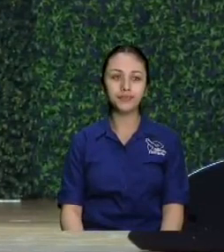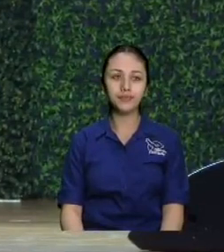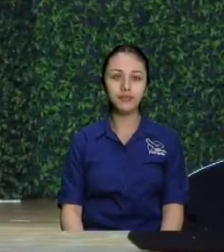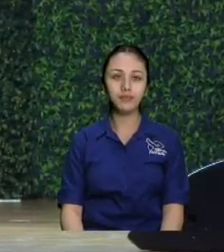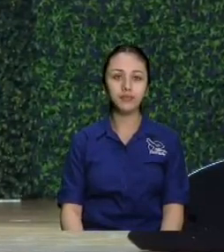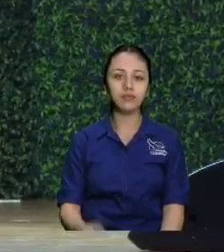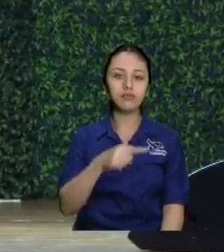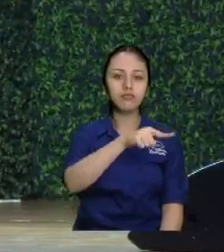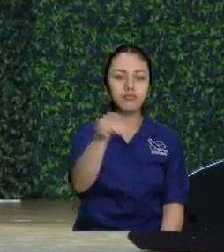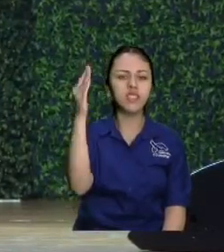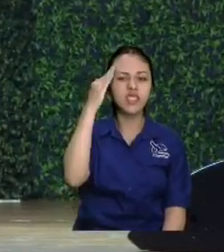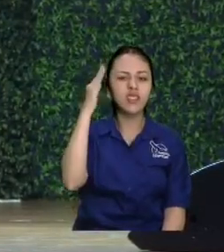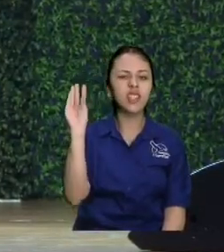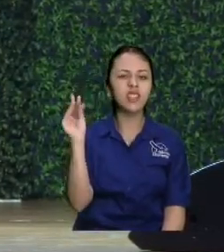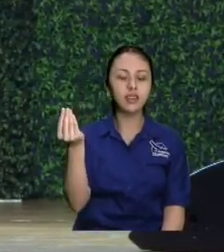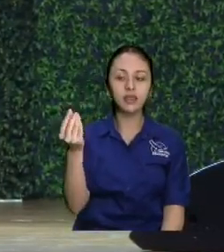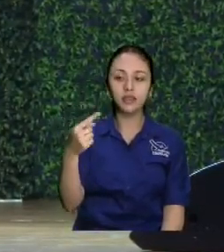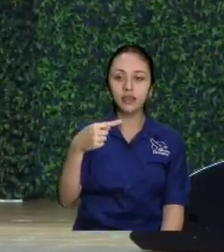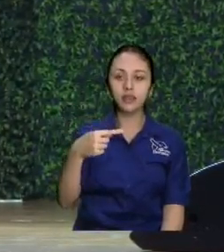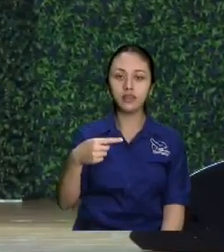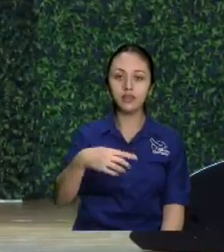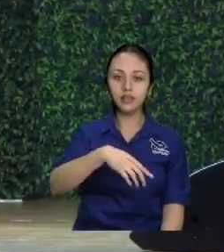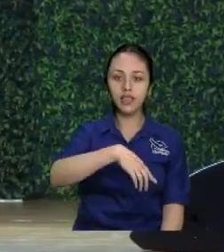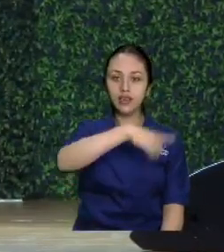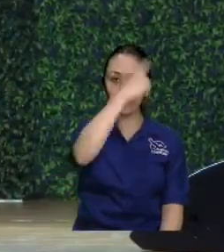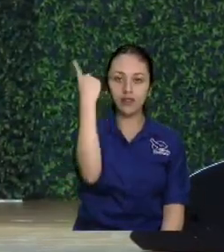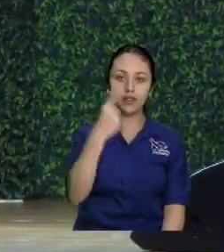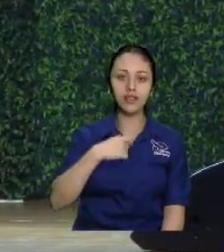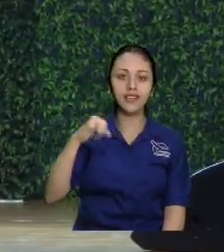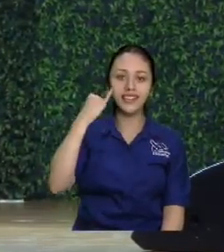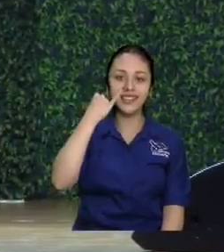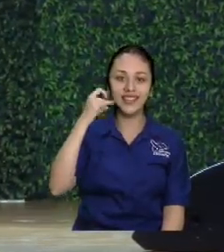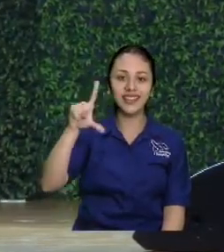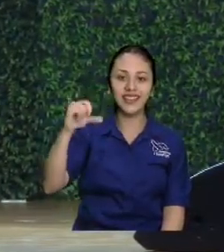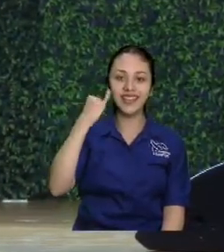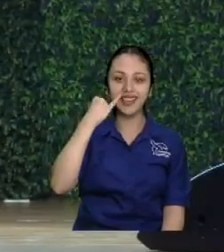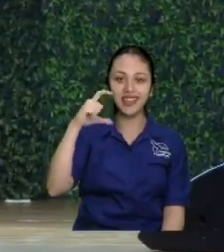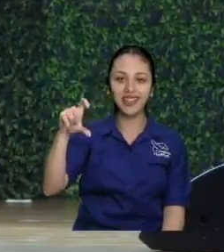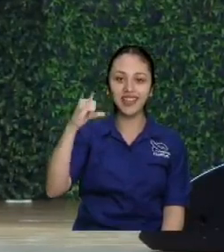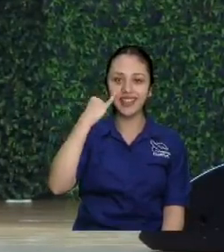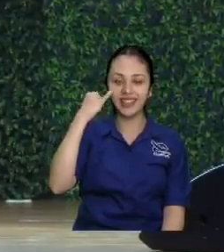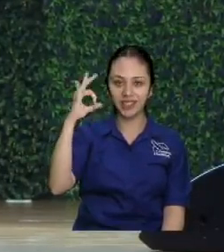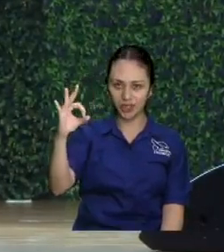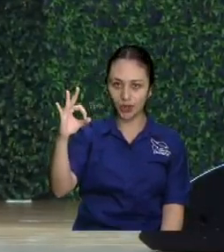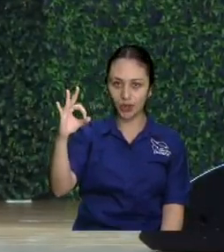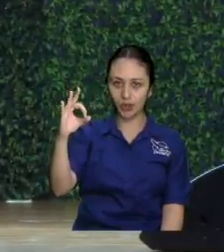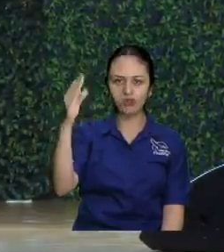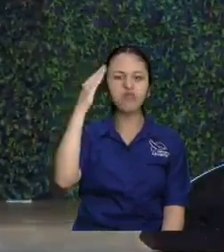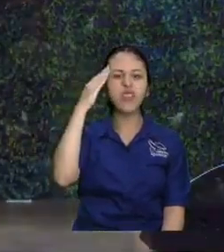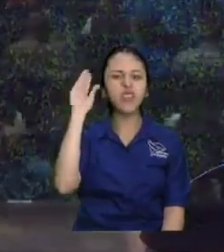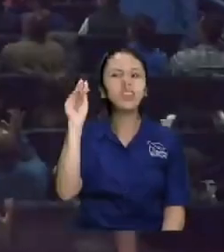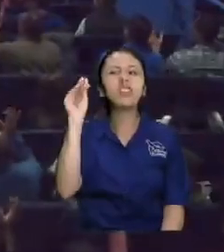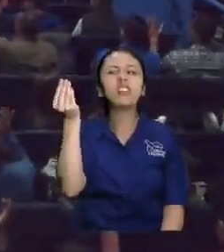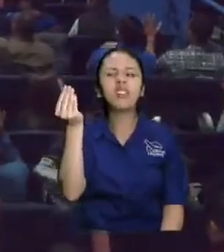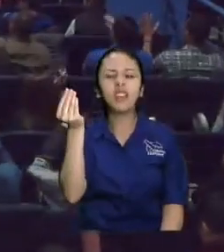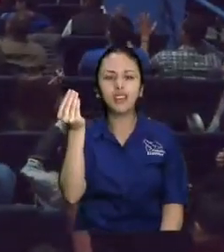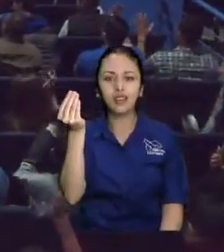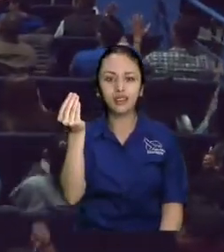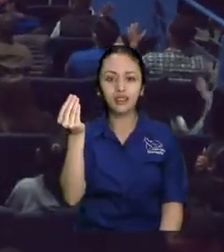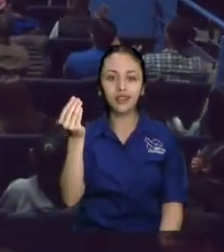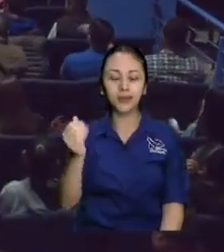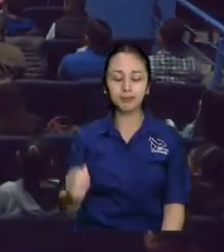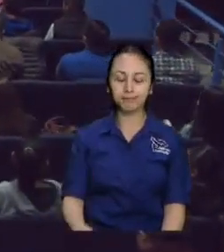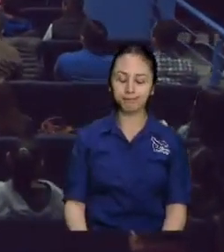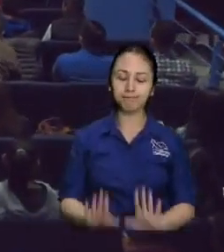¿Cuántos saben qué es cilicio? Levanten la mano los que saben qué es cilicio. Levanten la mano los que no saben qué es cilicio. Ok, mire